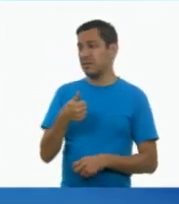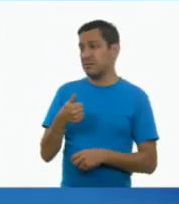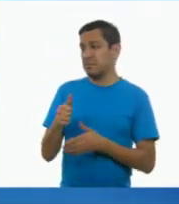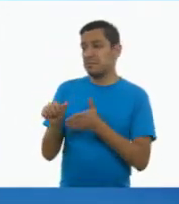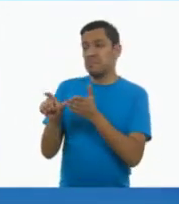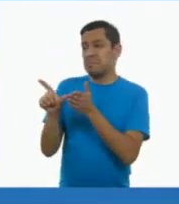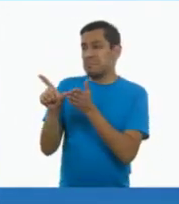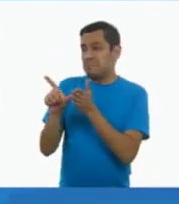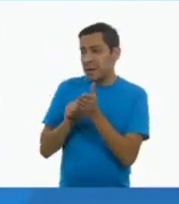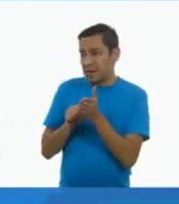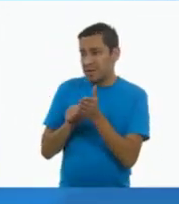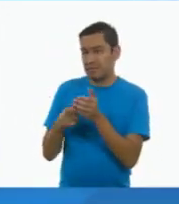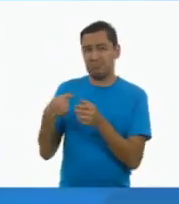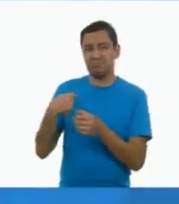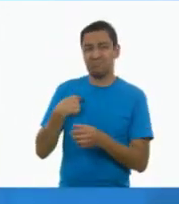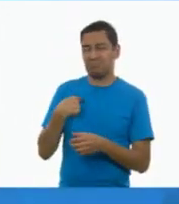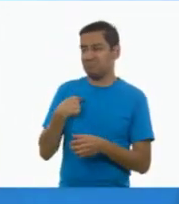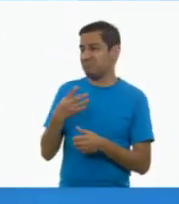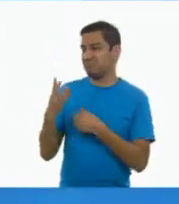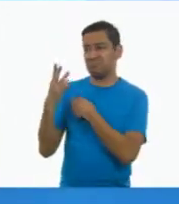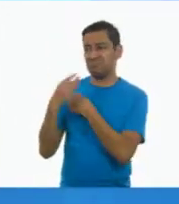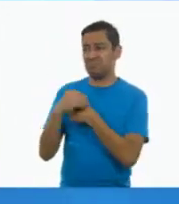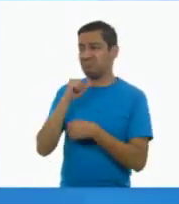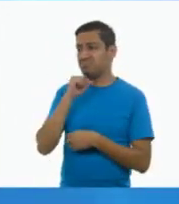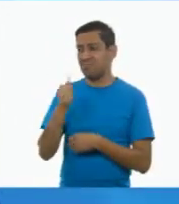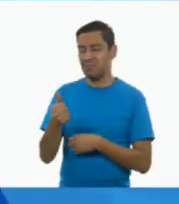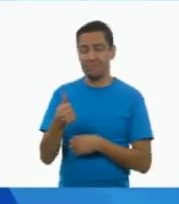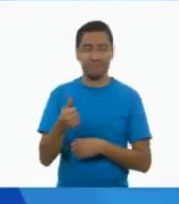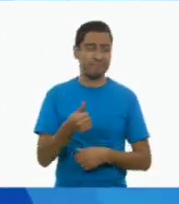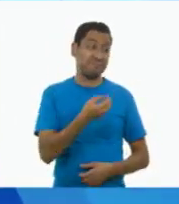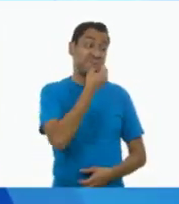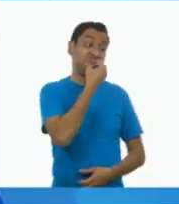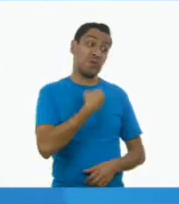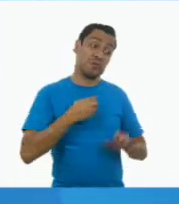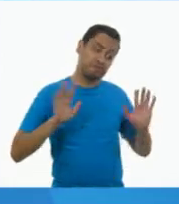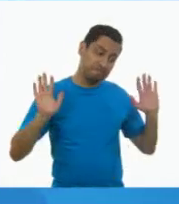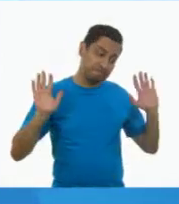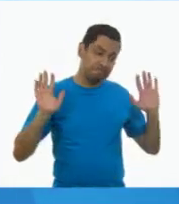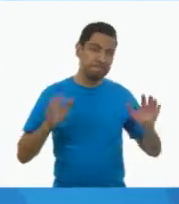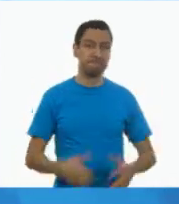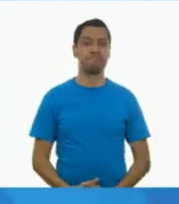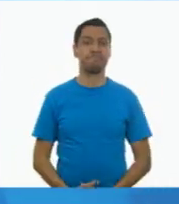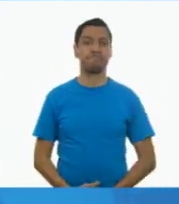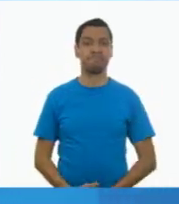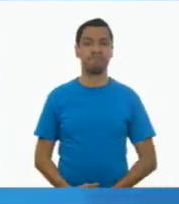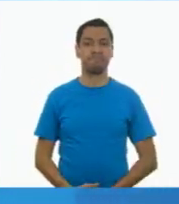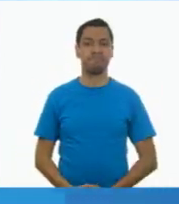sirve. Lo siento, Vale, no puedo hacer nada.